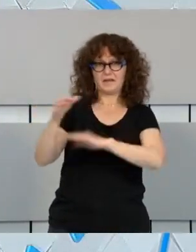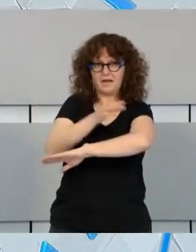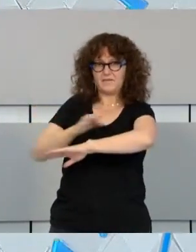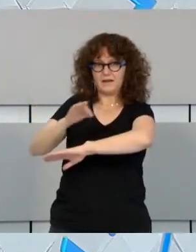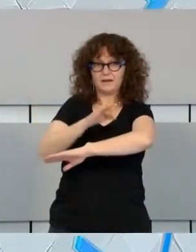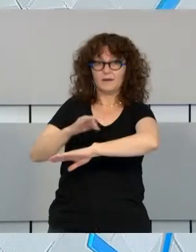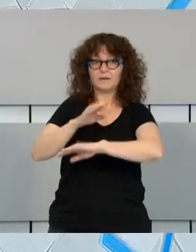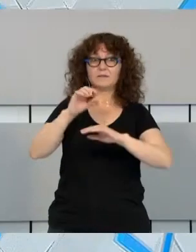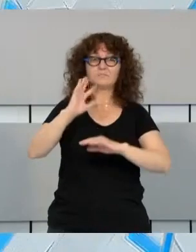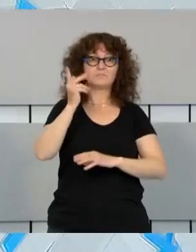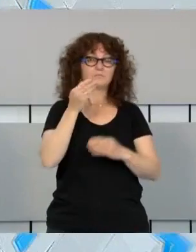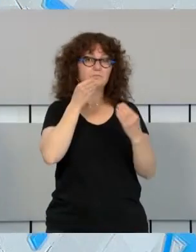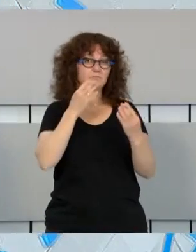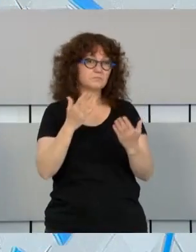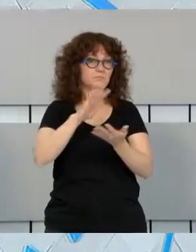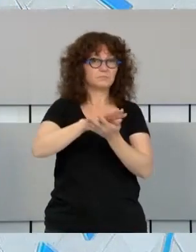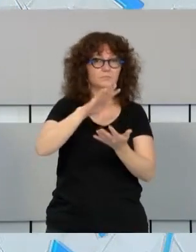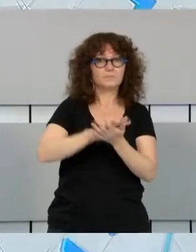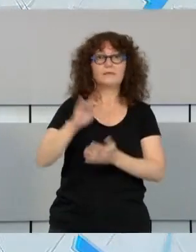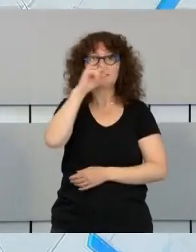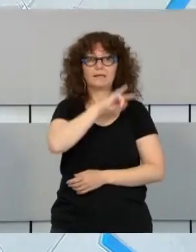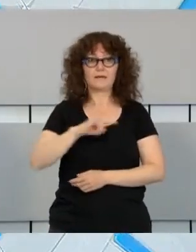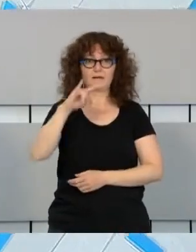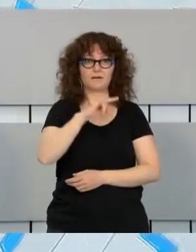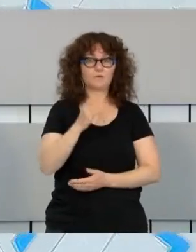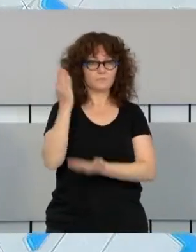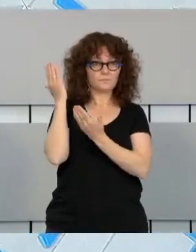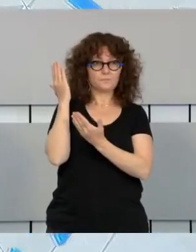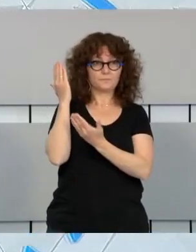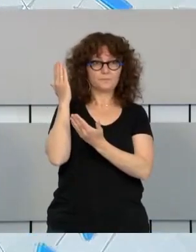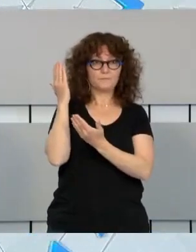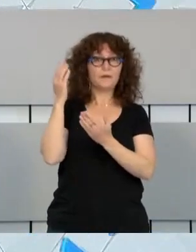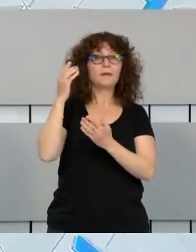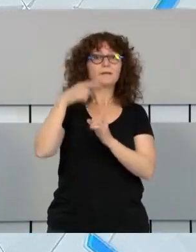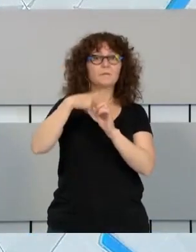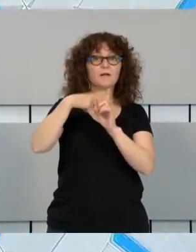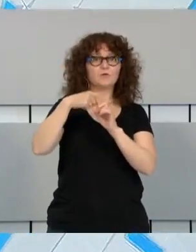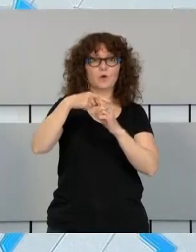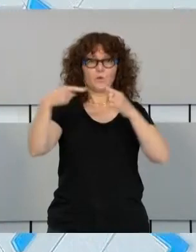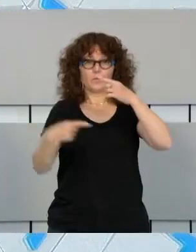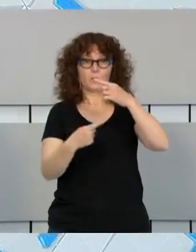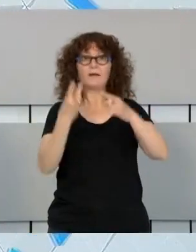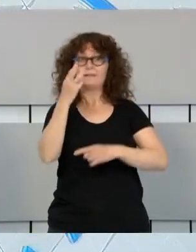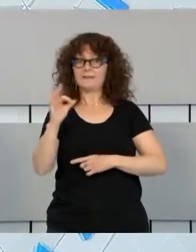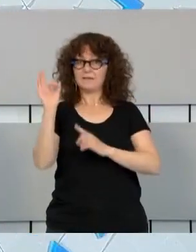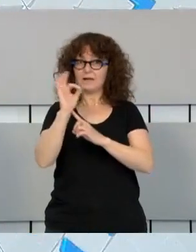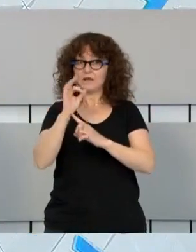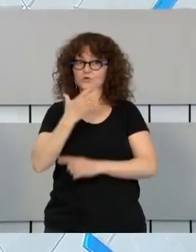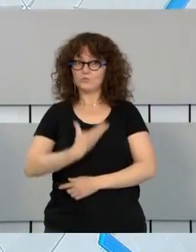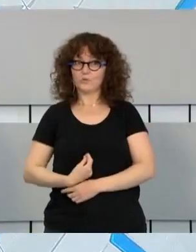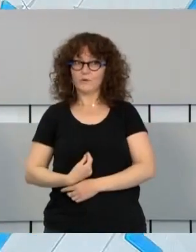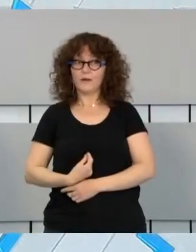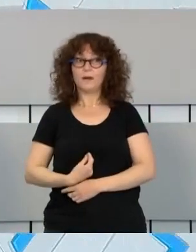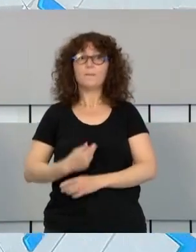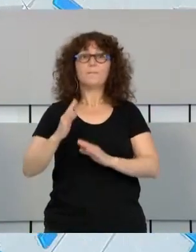tiempo también estable y tranquilo en zonas de Canarias. Ahí tienen la diferencia de las temperaturas, porque si tenemos 30 grados en Murcia, hoy no van a